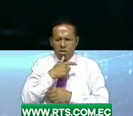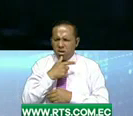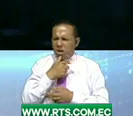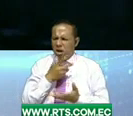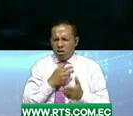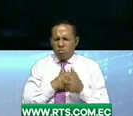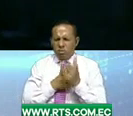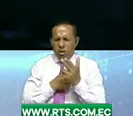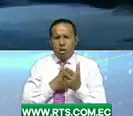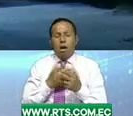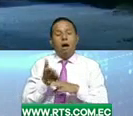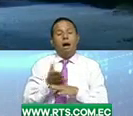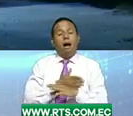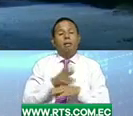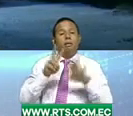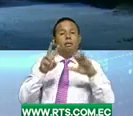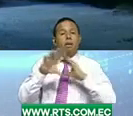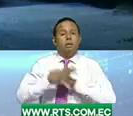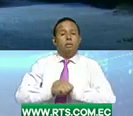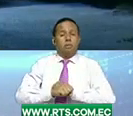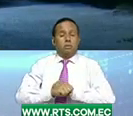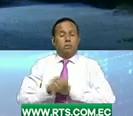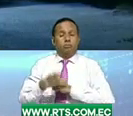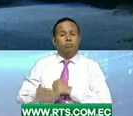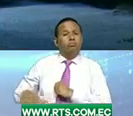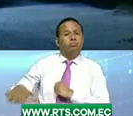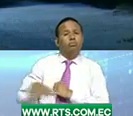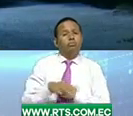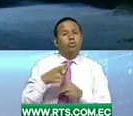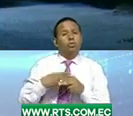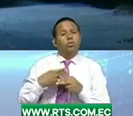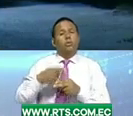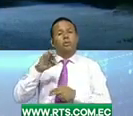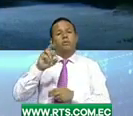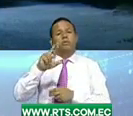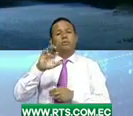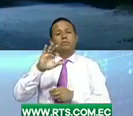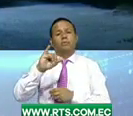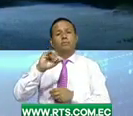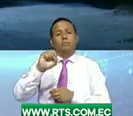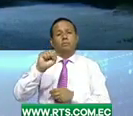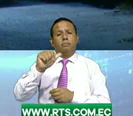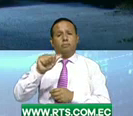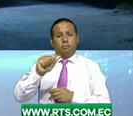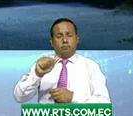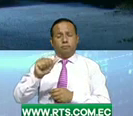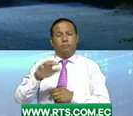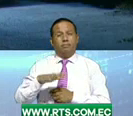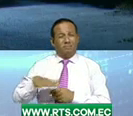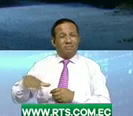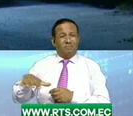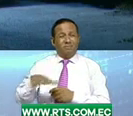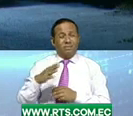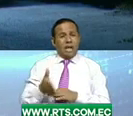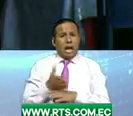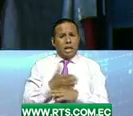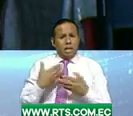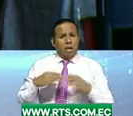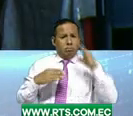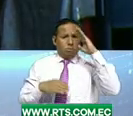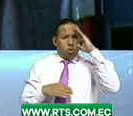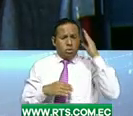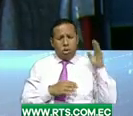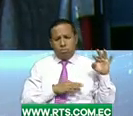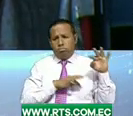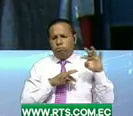pocas horas en el sur de Guayaquil, específicamente Fertiza. Esto es el distrito Esteros, donde le hicieron el levantamiento de los